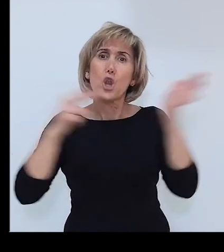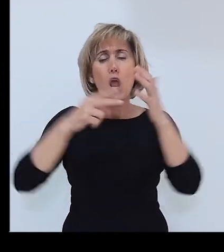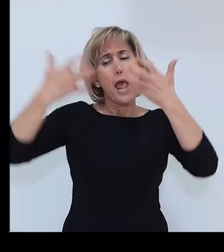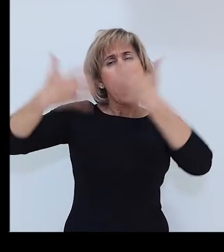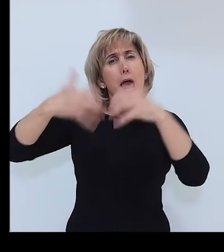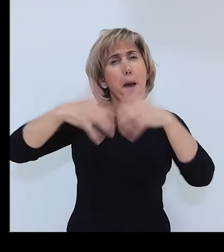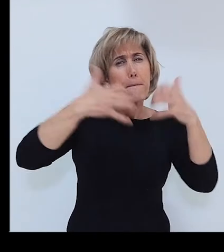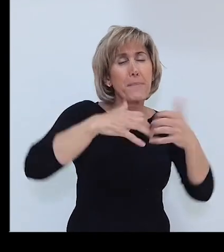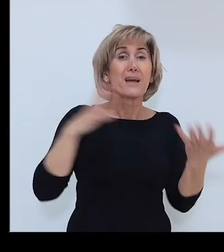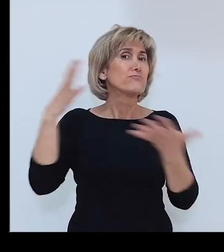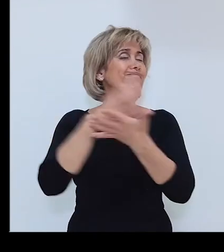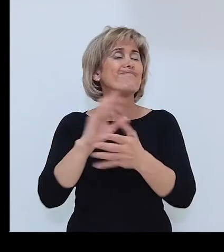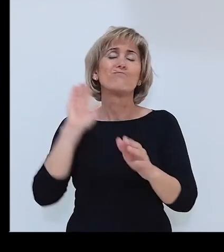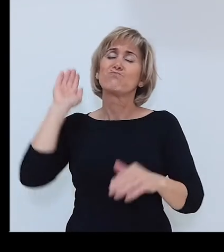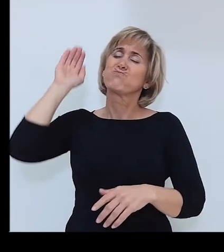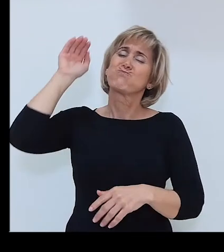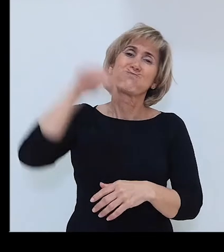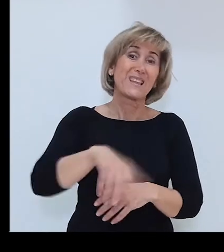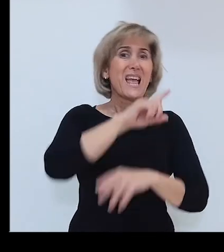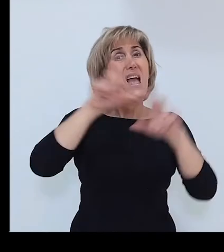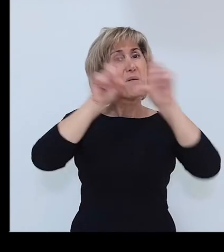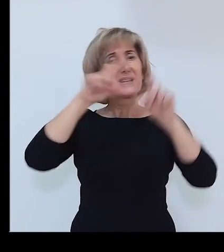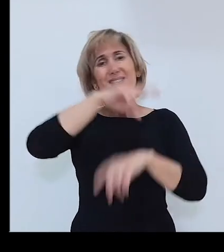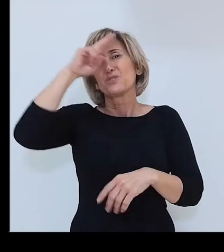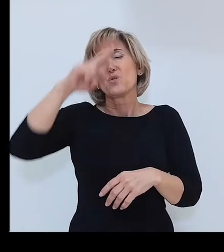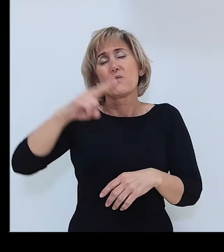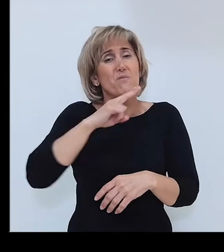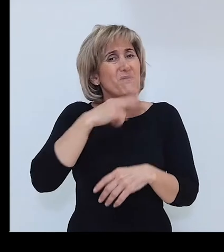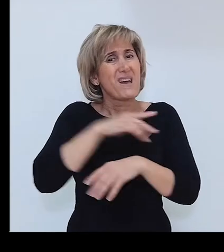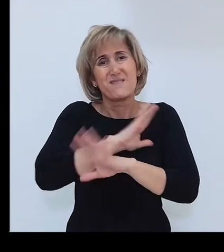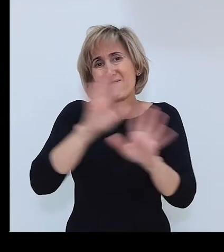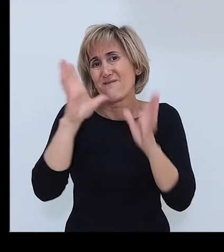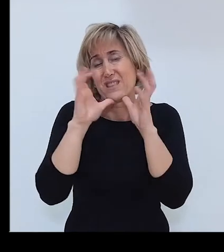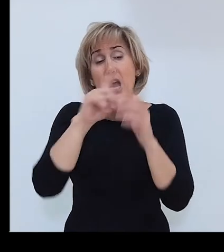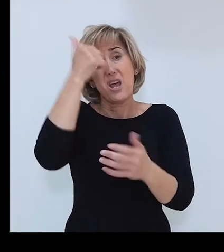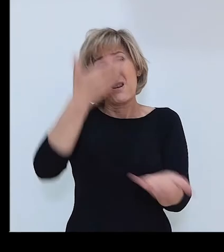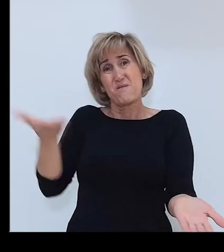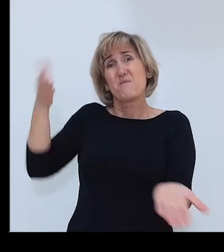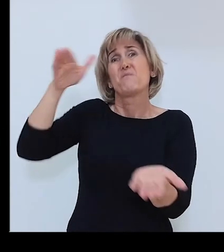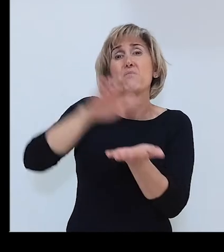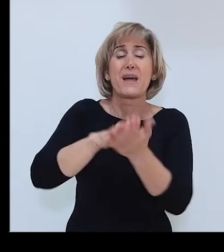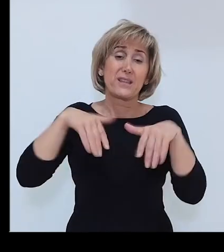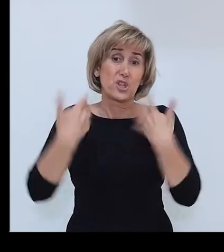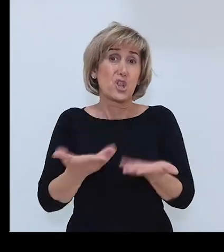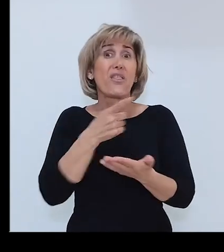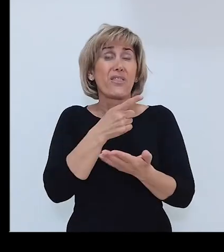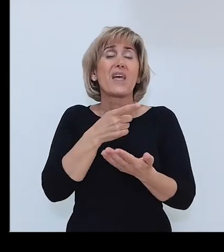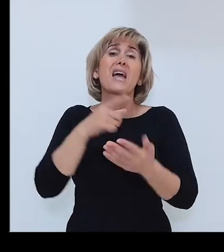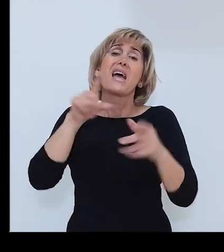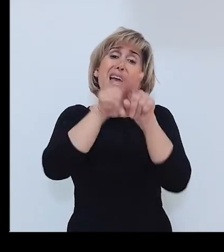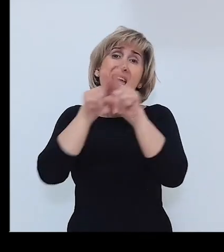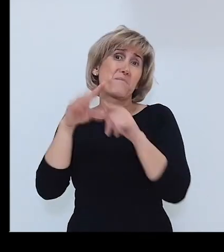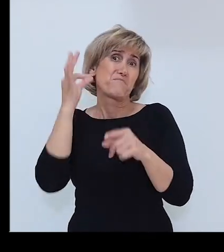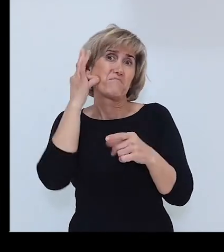lo que llevan a la ruina la empresa de su padre, muere y obliga a las hermanas Martineau